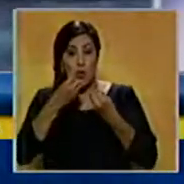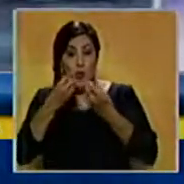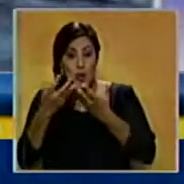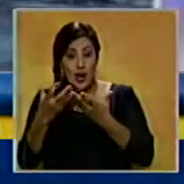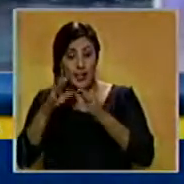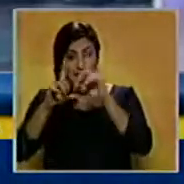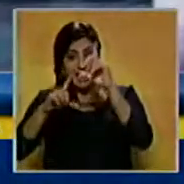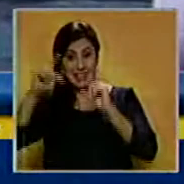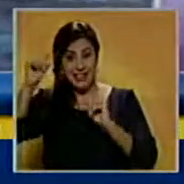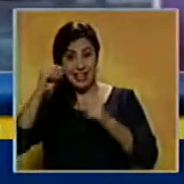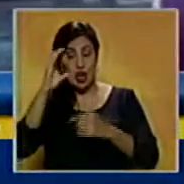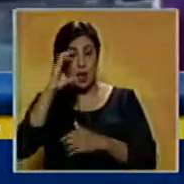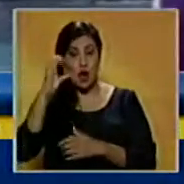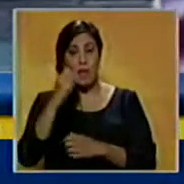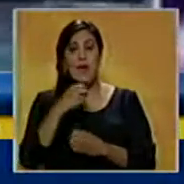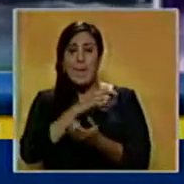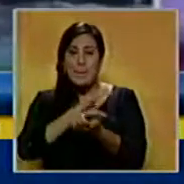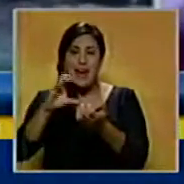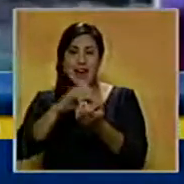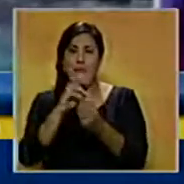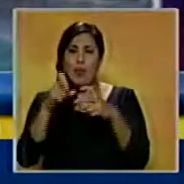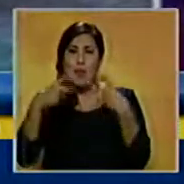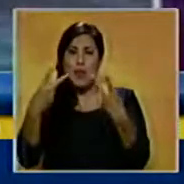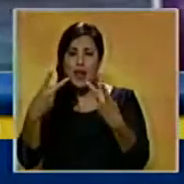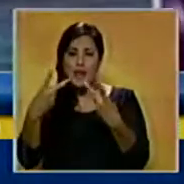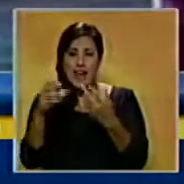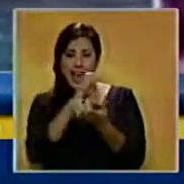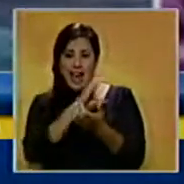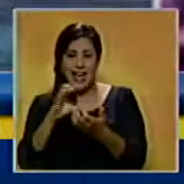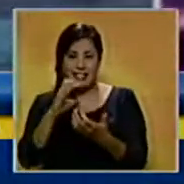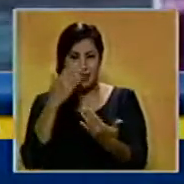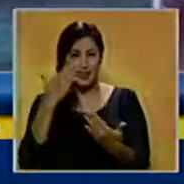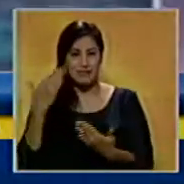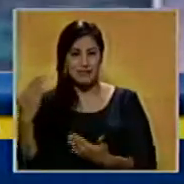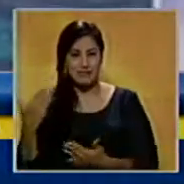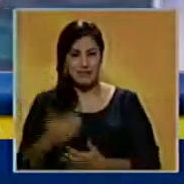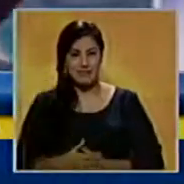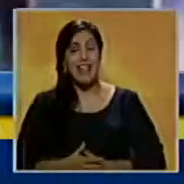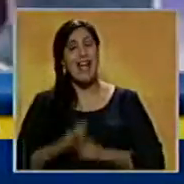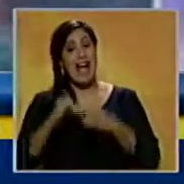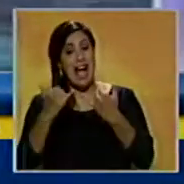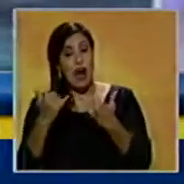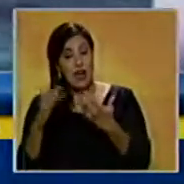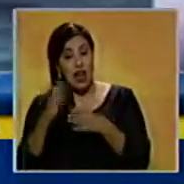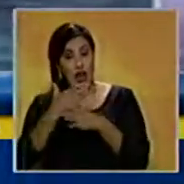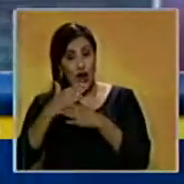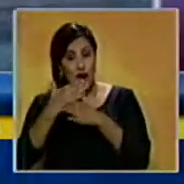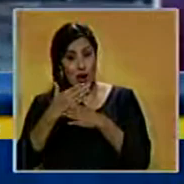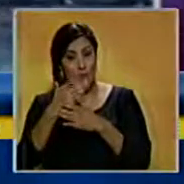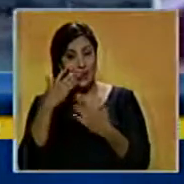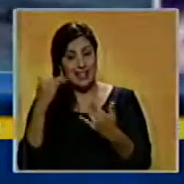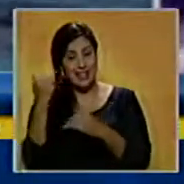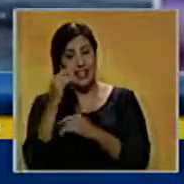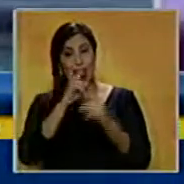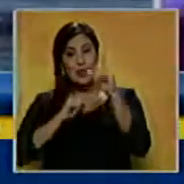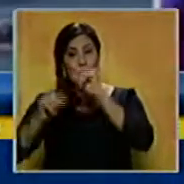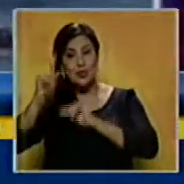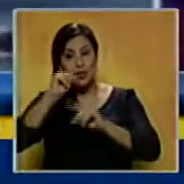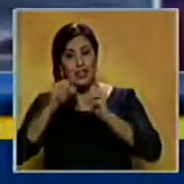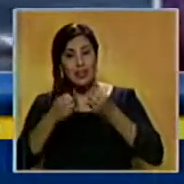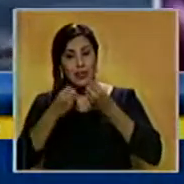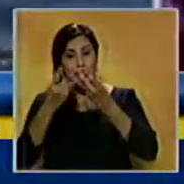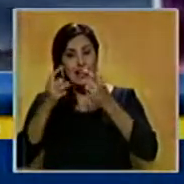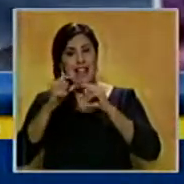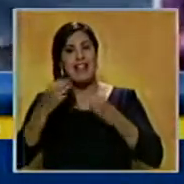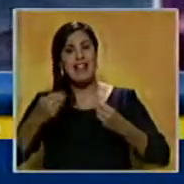a la estrella colombiana unos versos de una canción conocida de Frank Sinatra. Piqué compartió el video en su cuenta de Twitter y lo